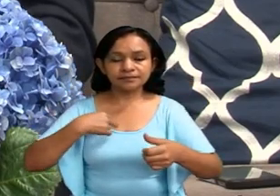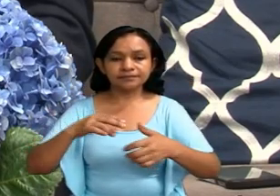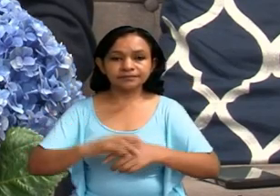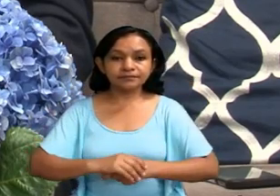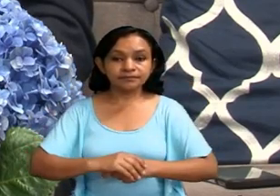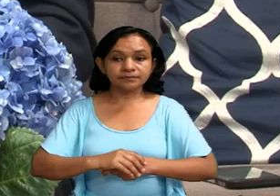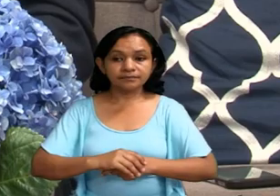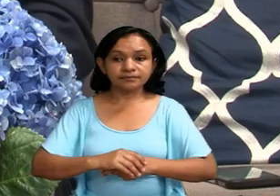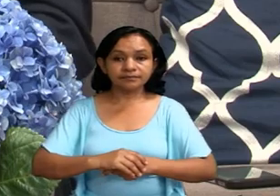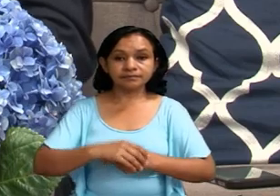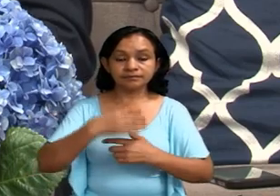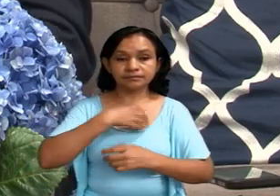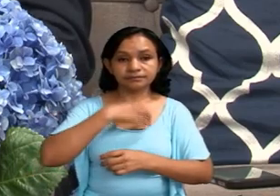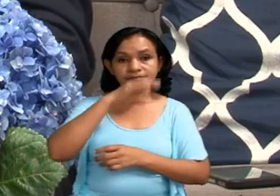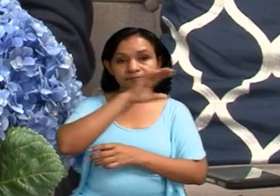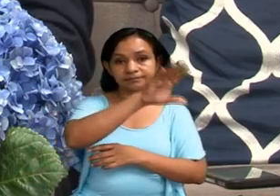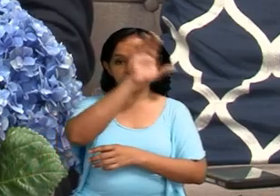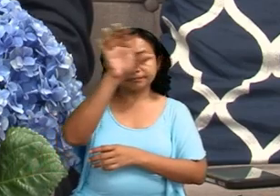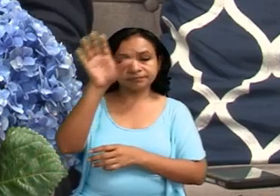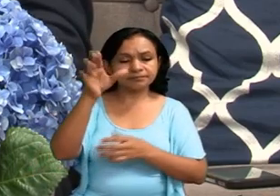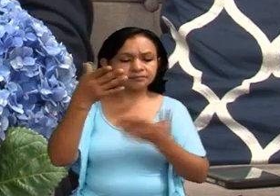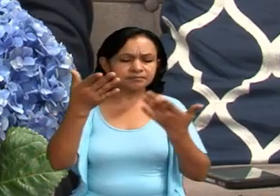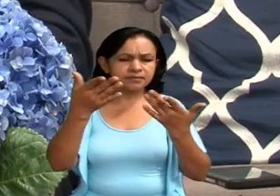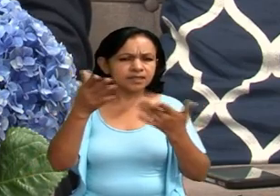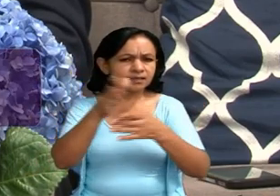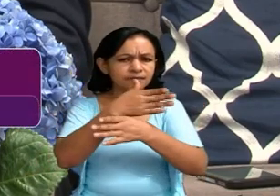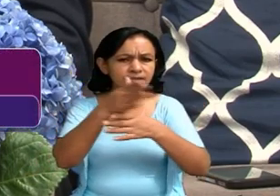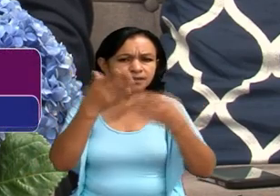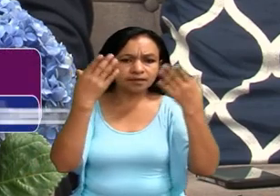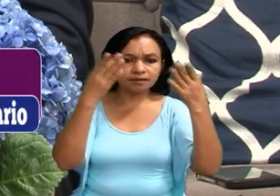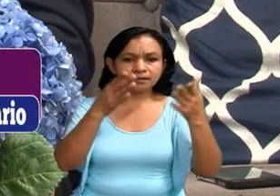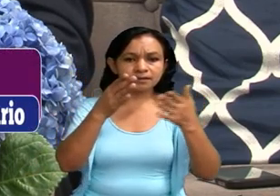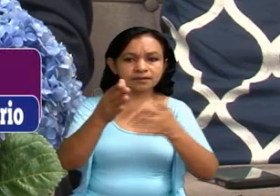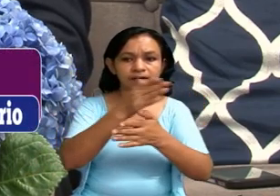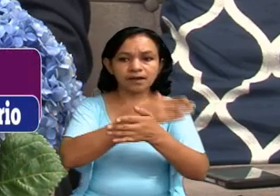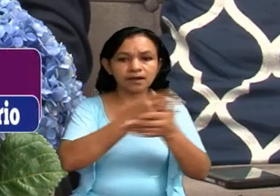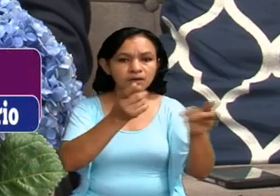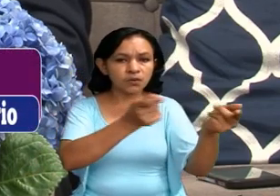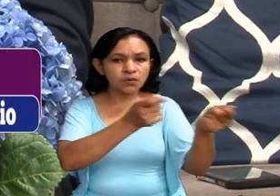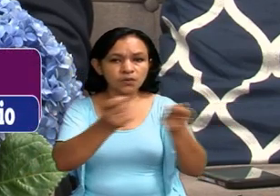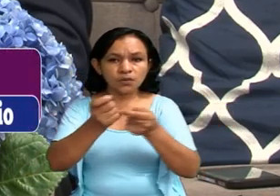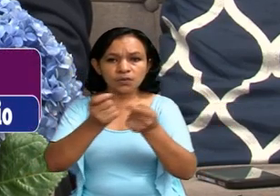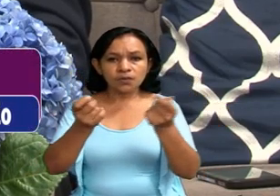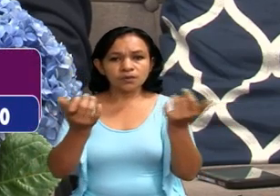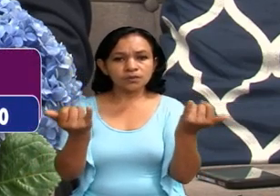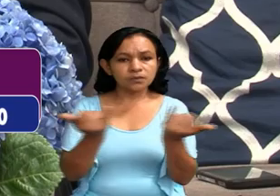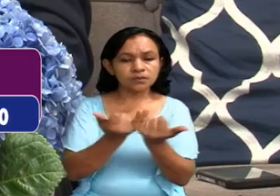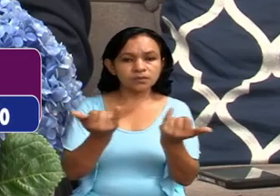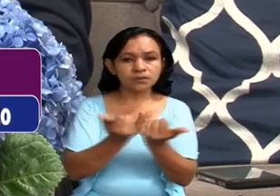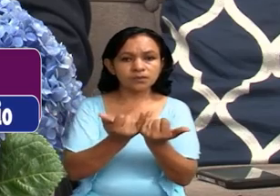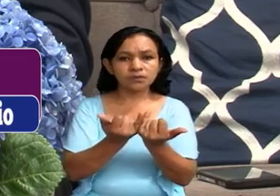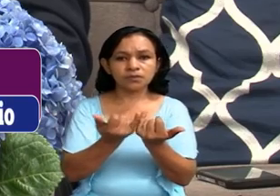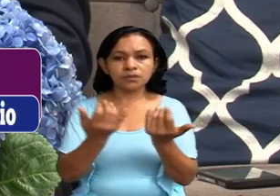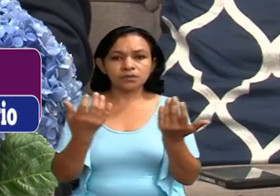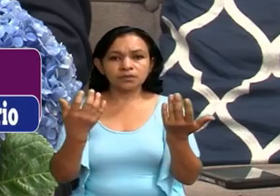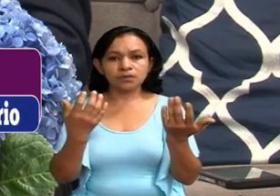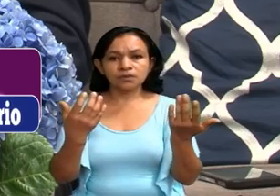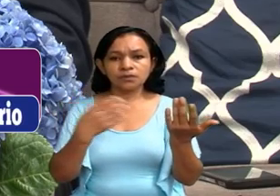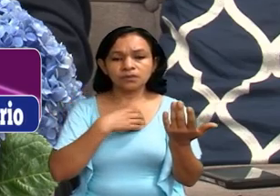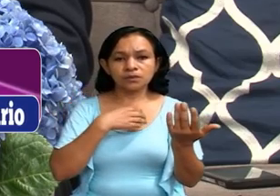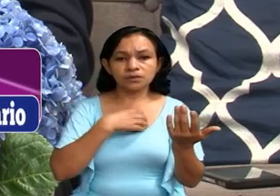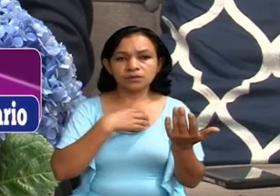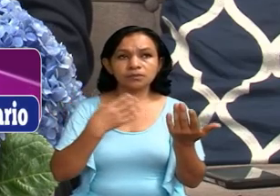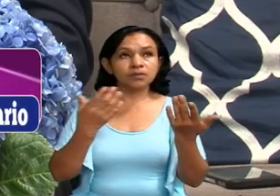de su departamento de cultura, pero algo que tuviera una regularidad o que tuviera una consecutividad, pues es ahora